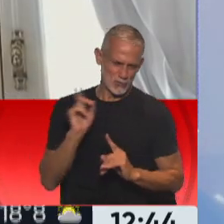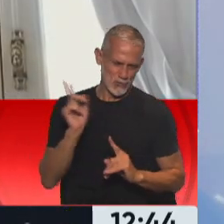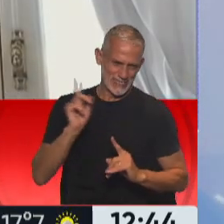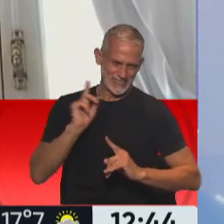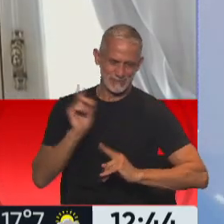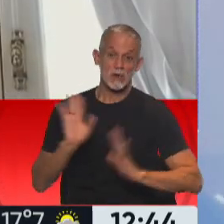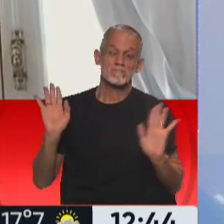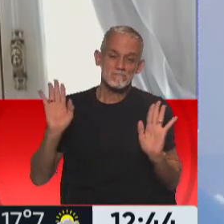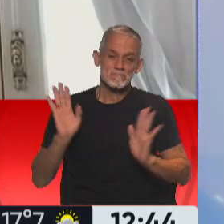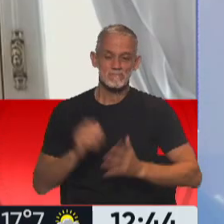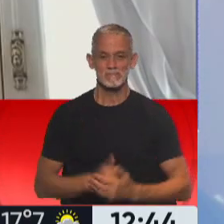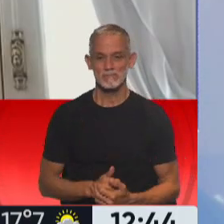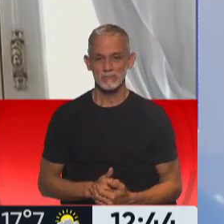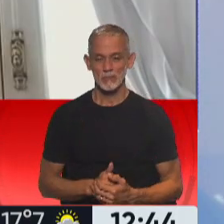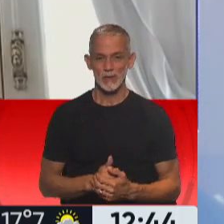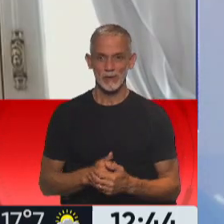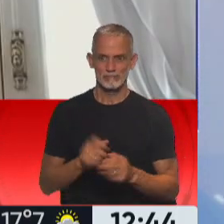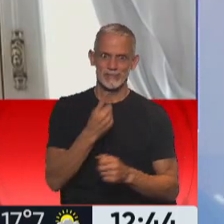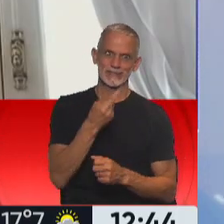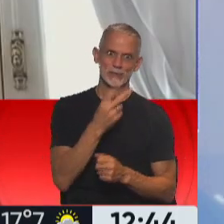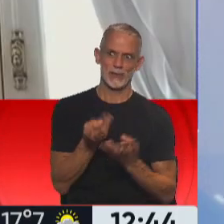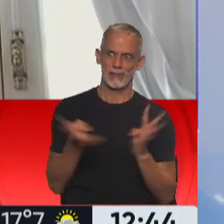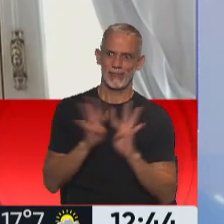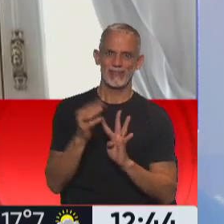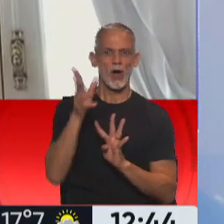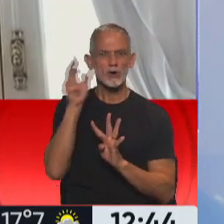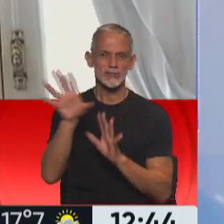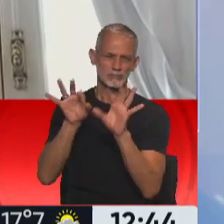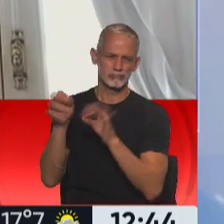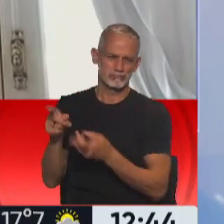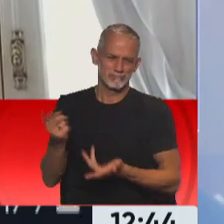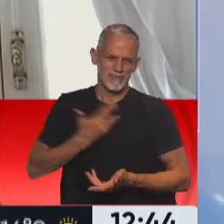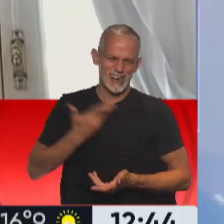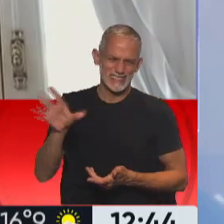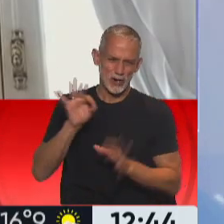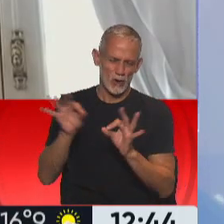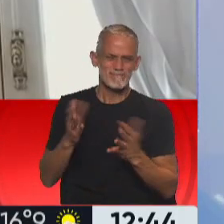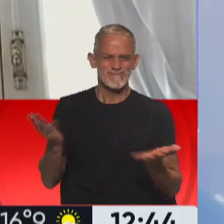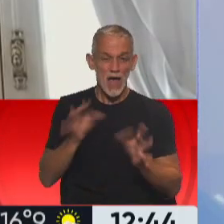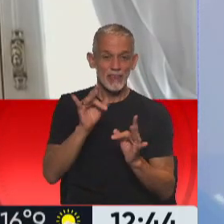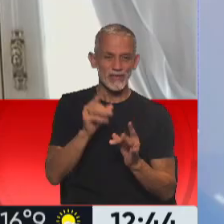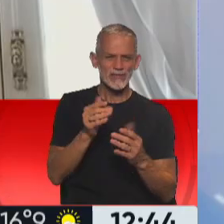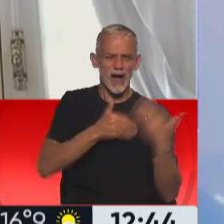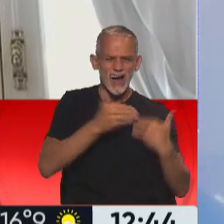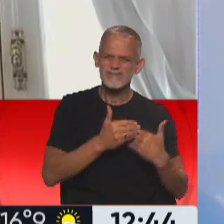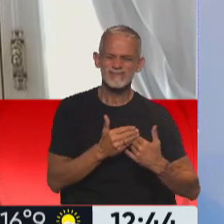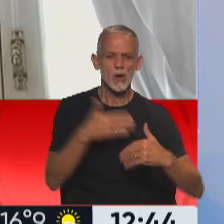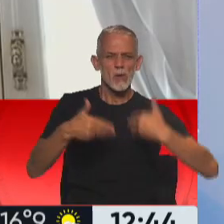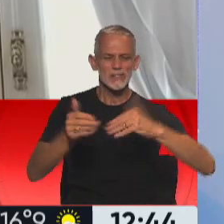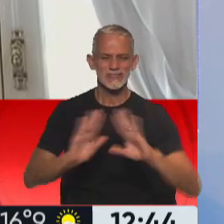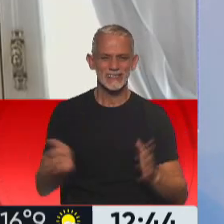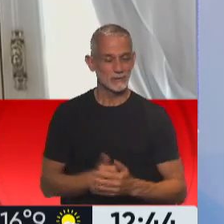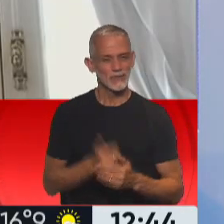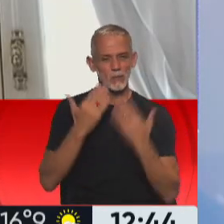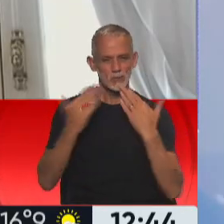una eh, forma, es difícil volver atrás, Para me atrás. parece. Guillermo, Guillermo,